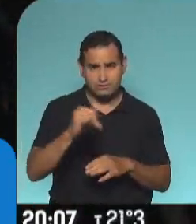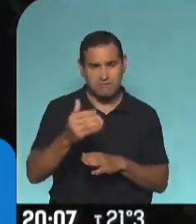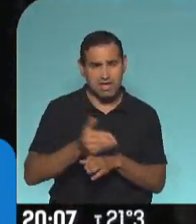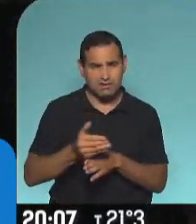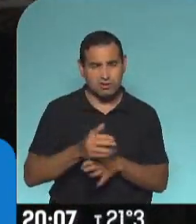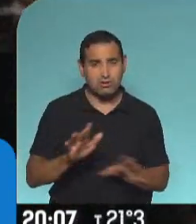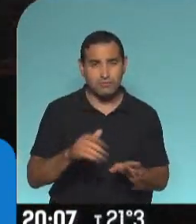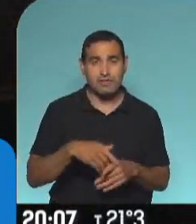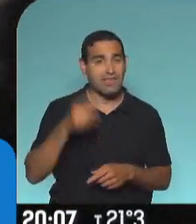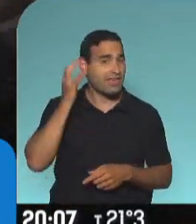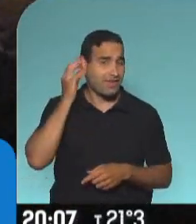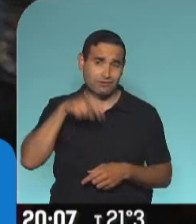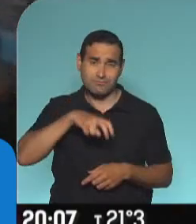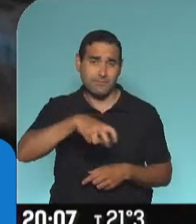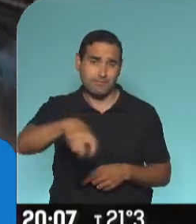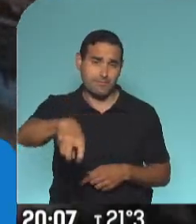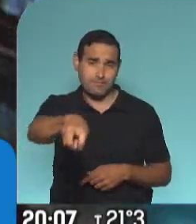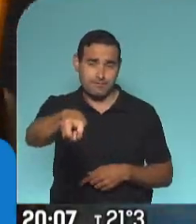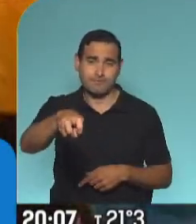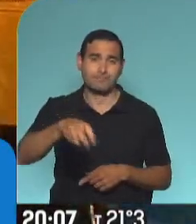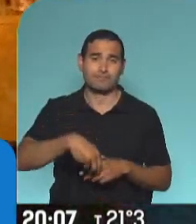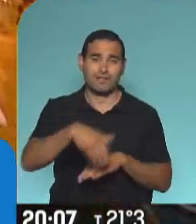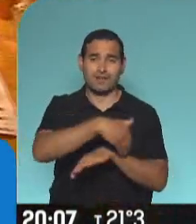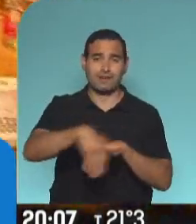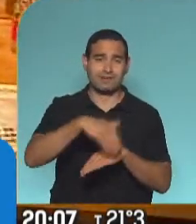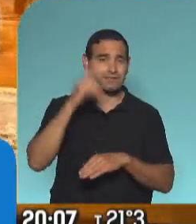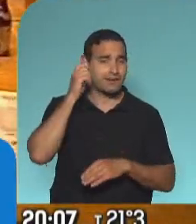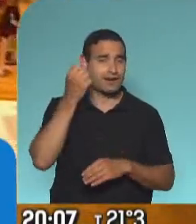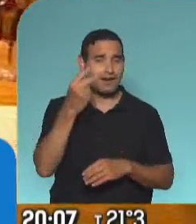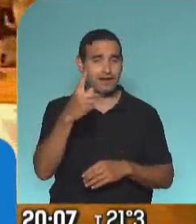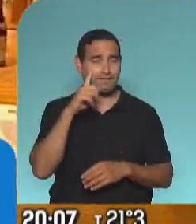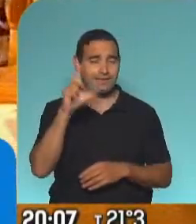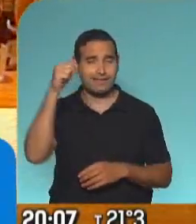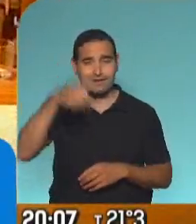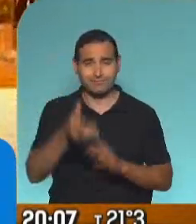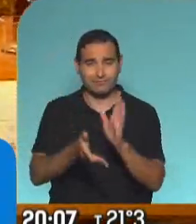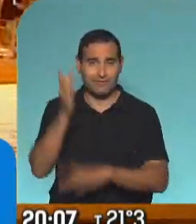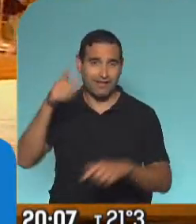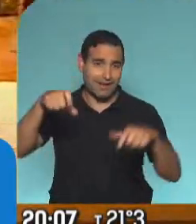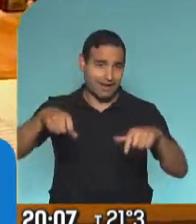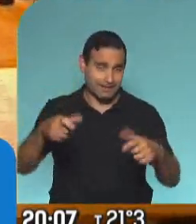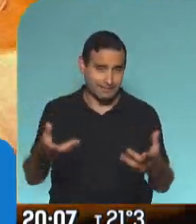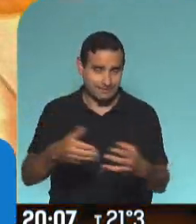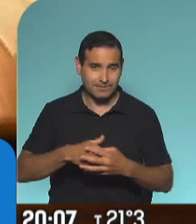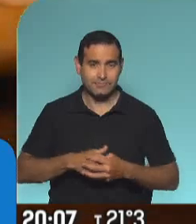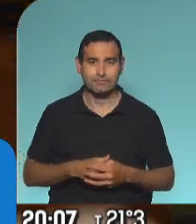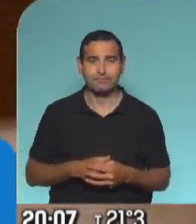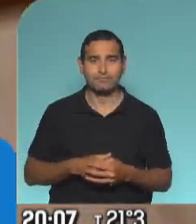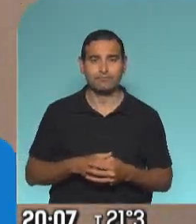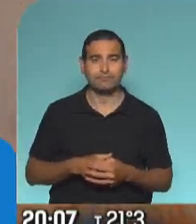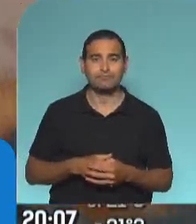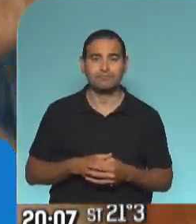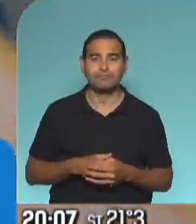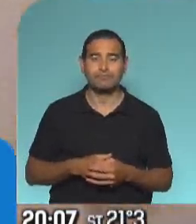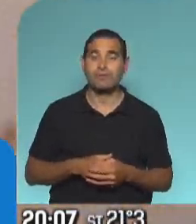poquito menos. El tío se iba caminando, salía de la calle, iba caminando por esa calle Gavilán y iba rumbo a la cancha, o sea, estaba bien el barrio.